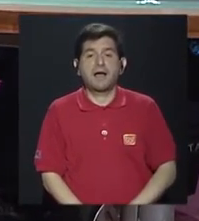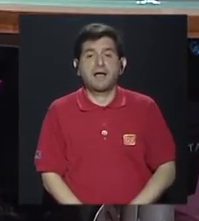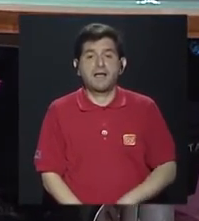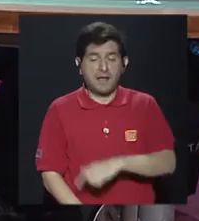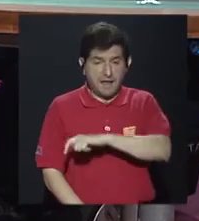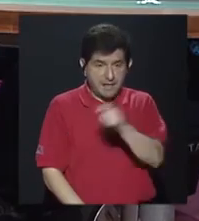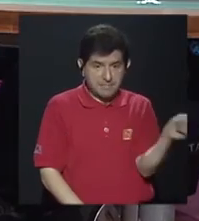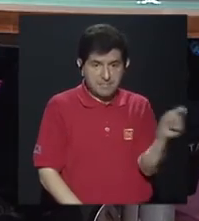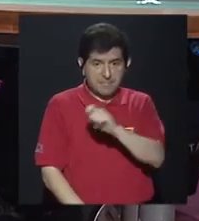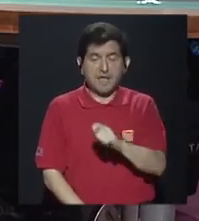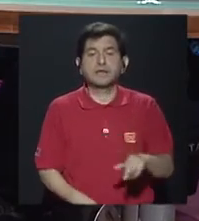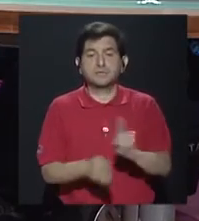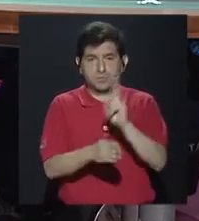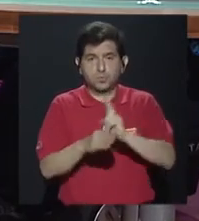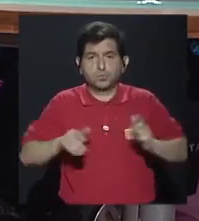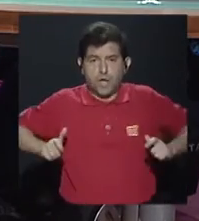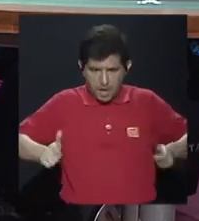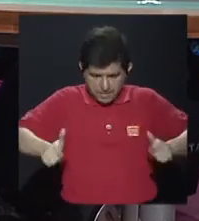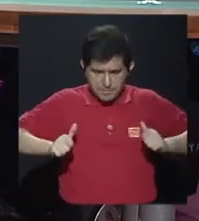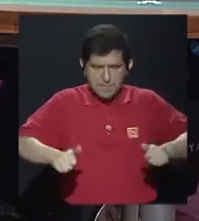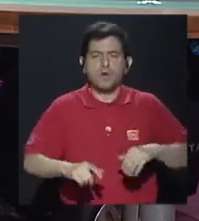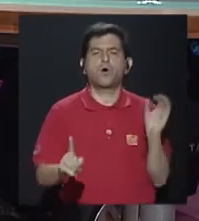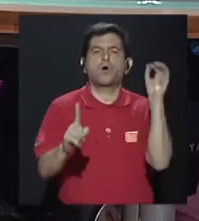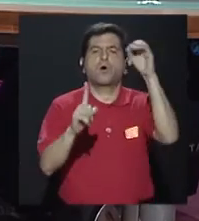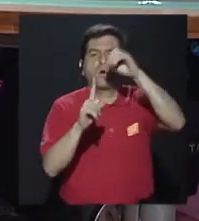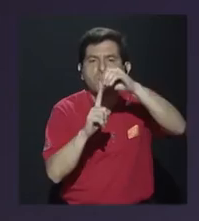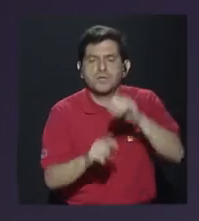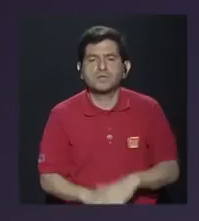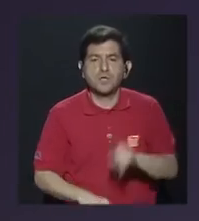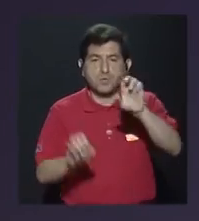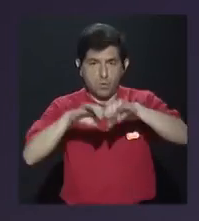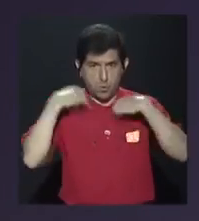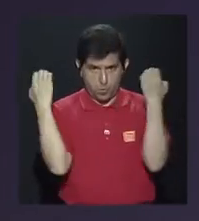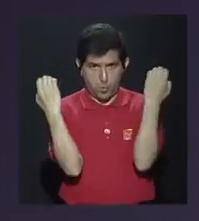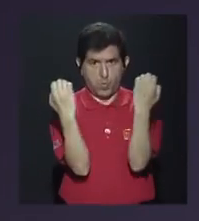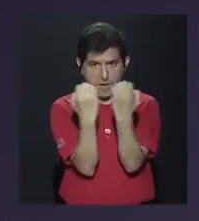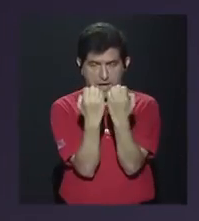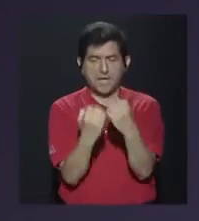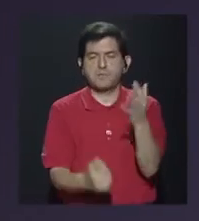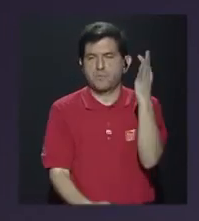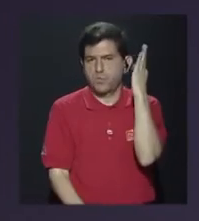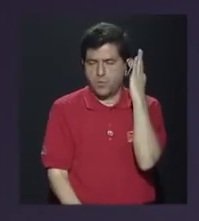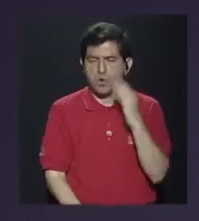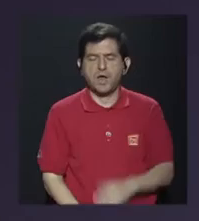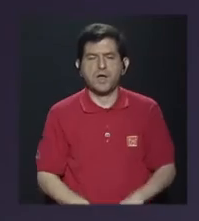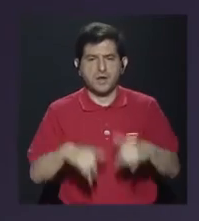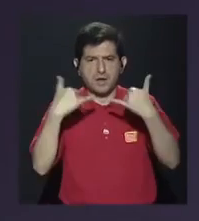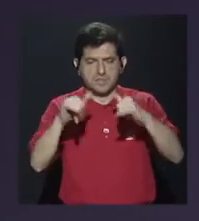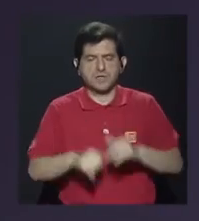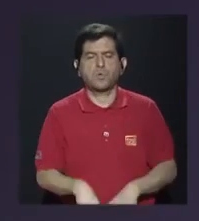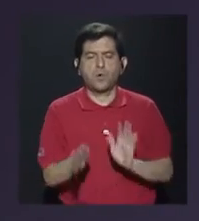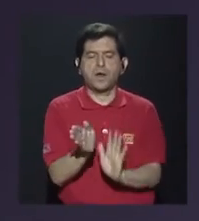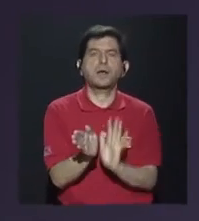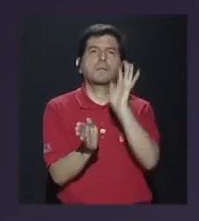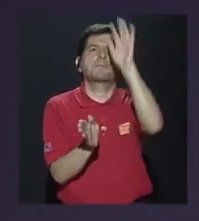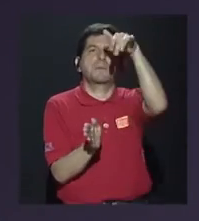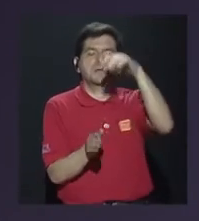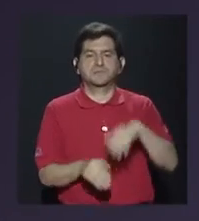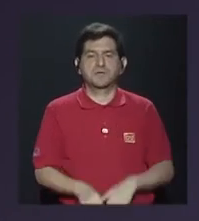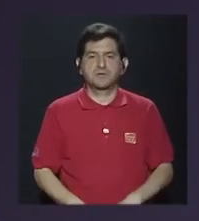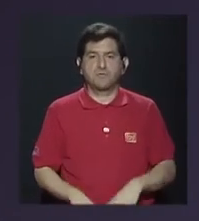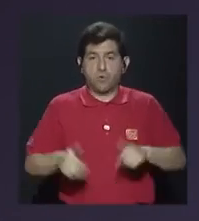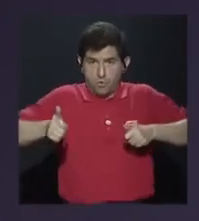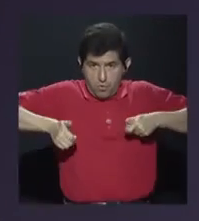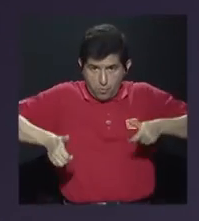nuestro objetivo es que llegar a que haya una selección de mujeres que jueguen básquetbol en silla de ruedas y